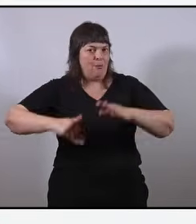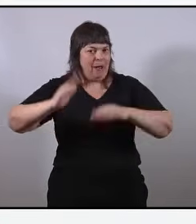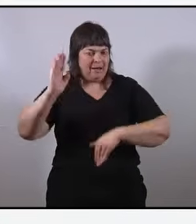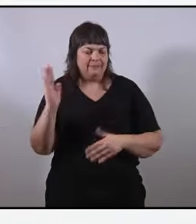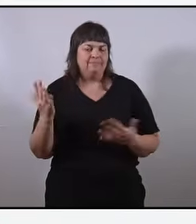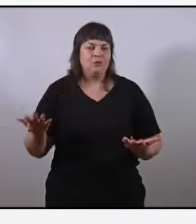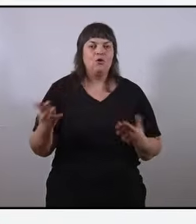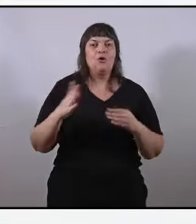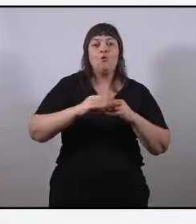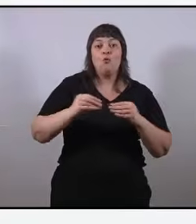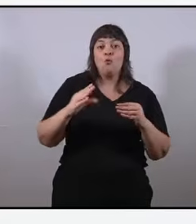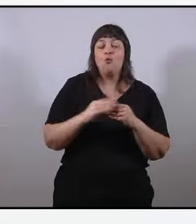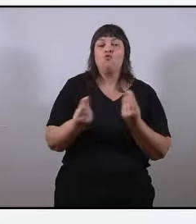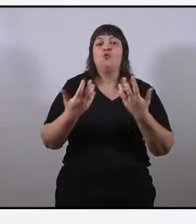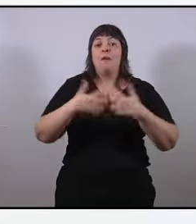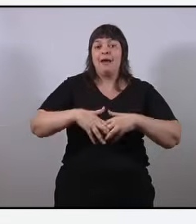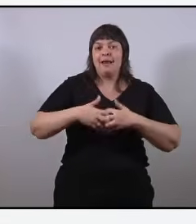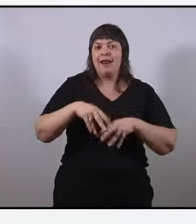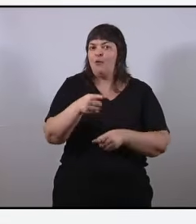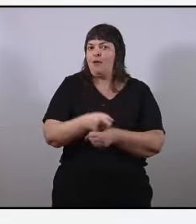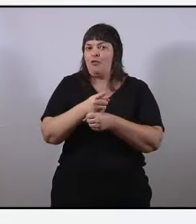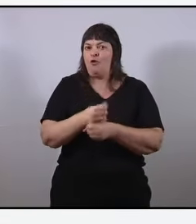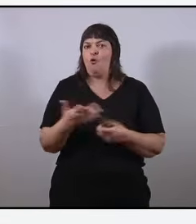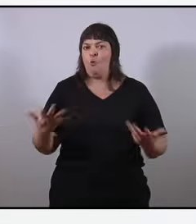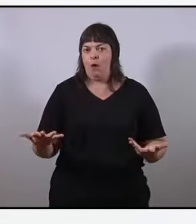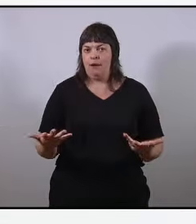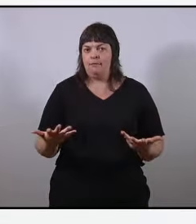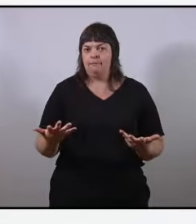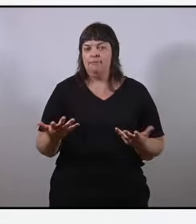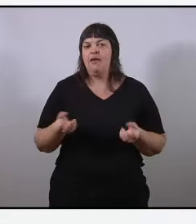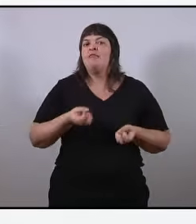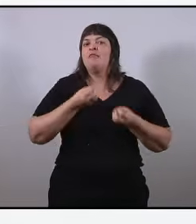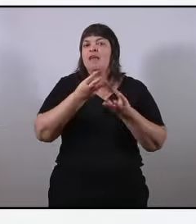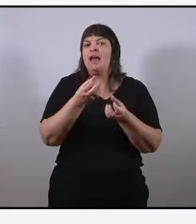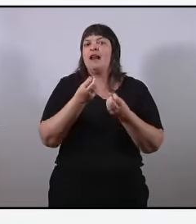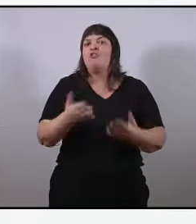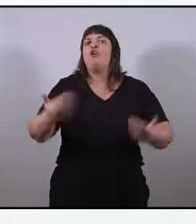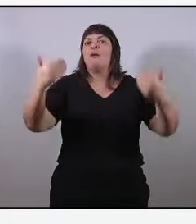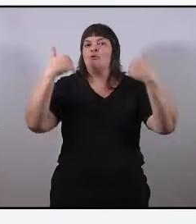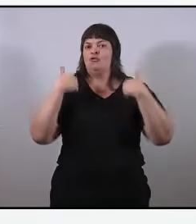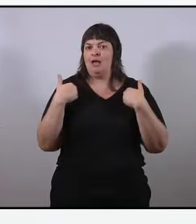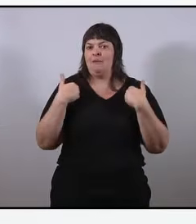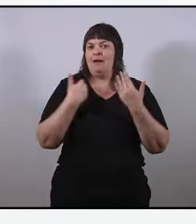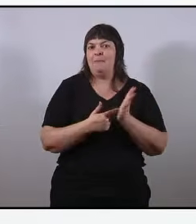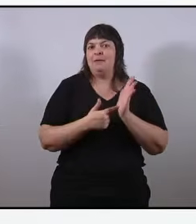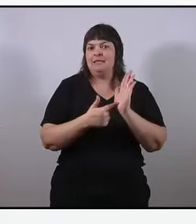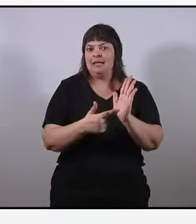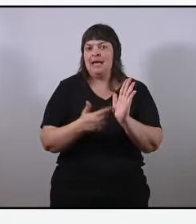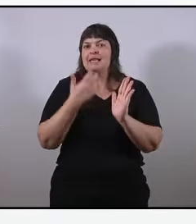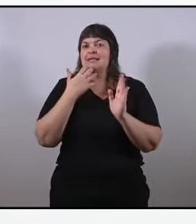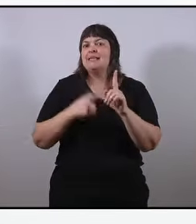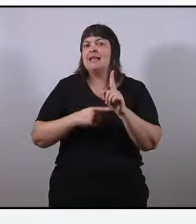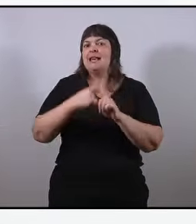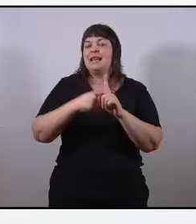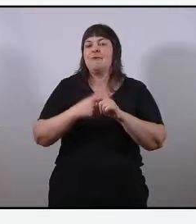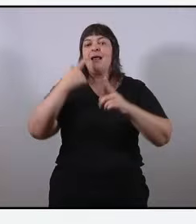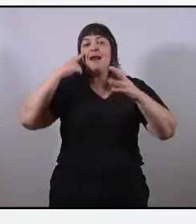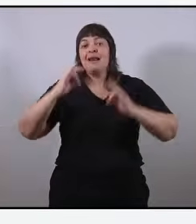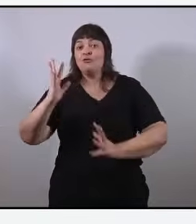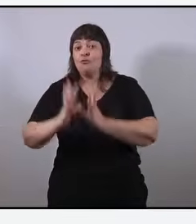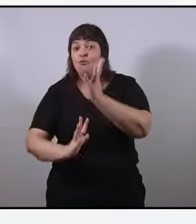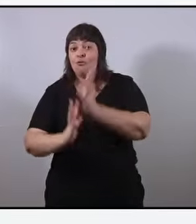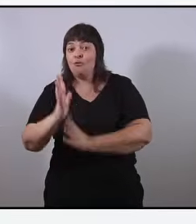de maquinaria, es obligatoria la presentación de una declaración responsable cuando el nivel de riesgo de